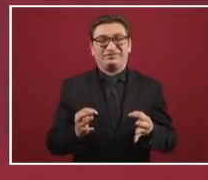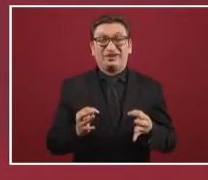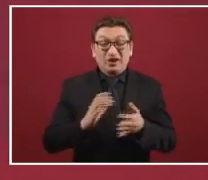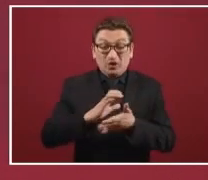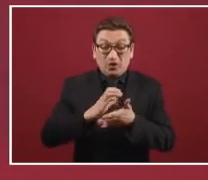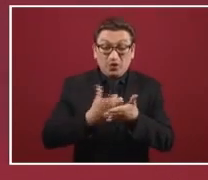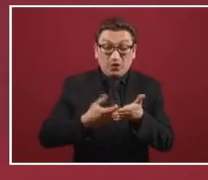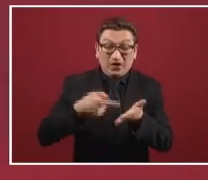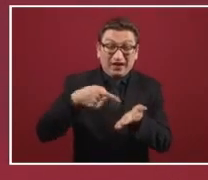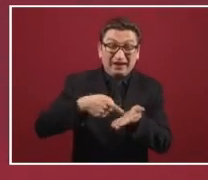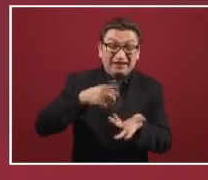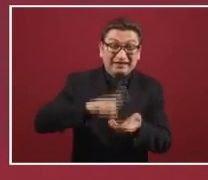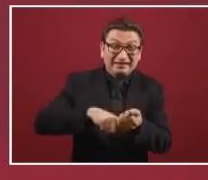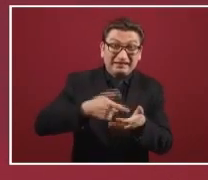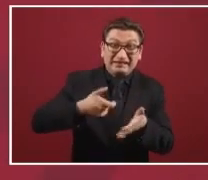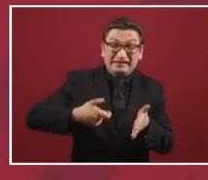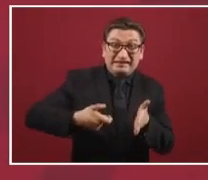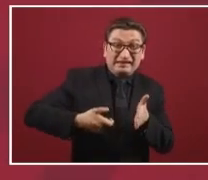carísimos,